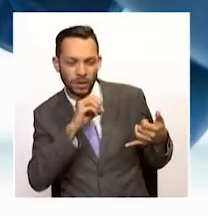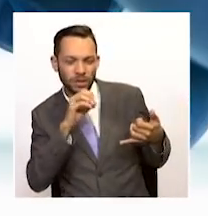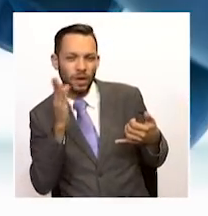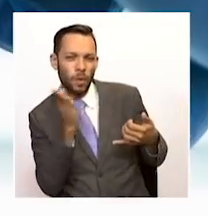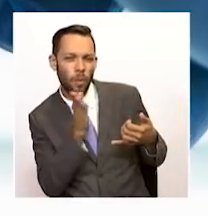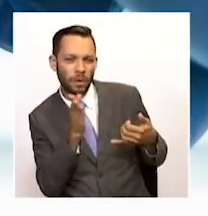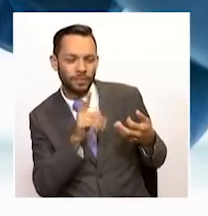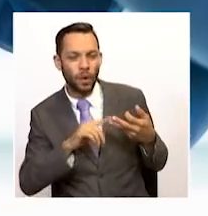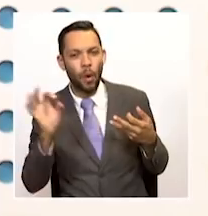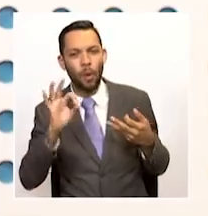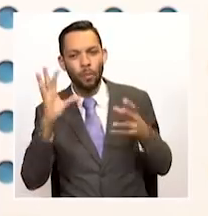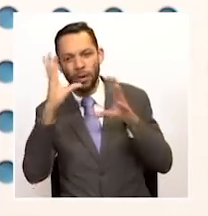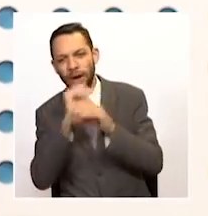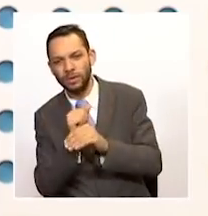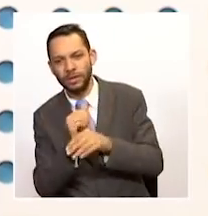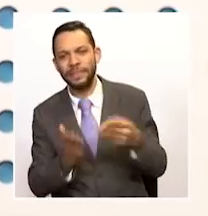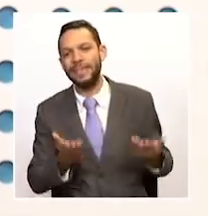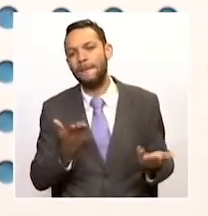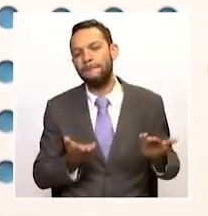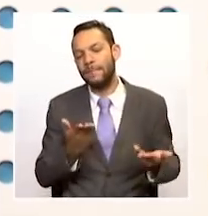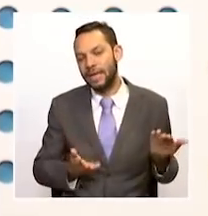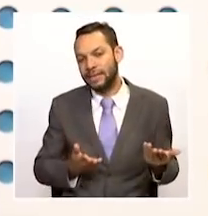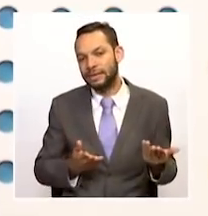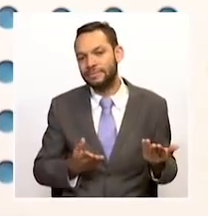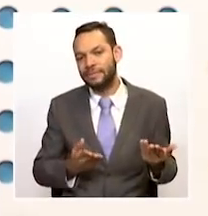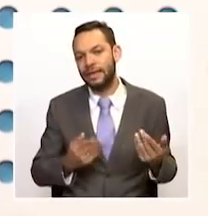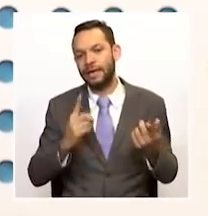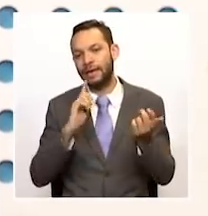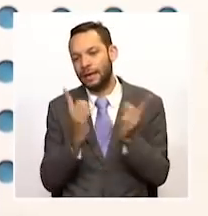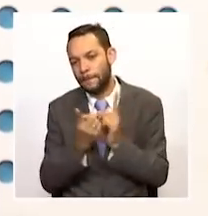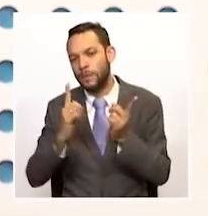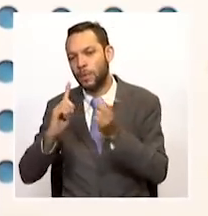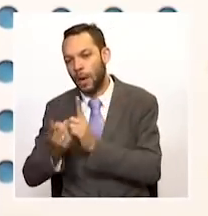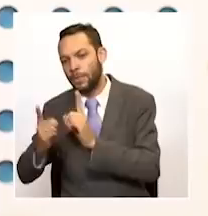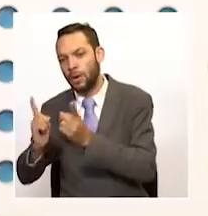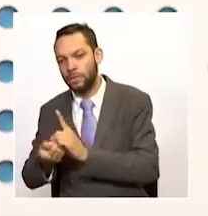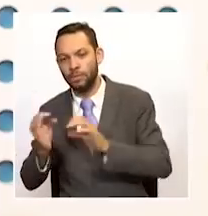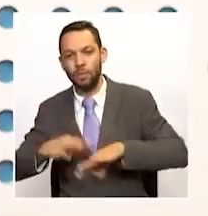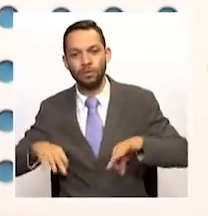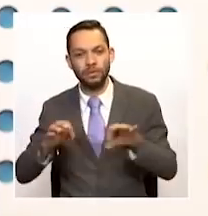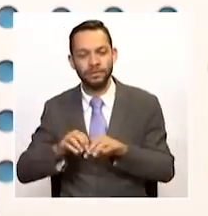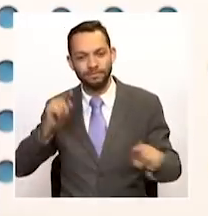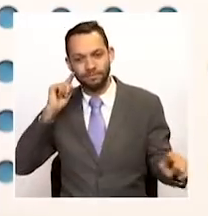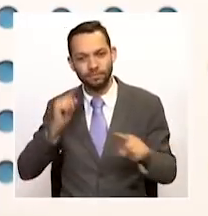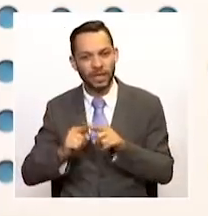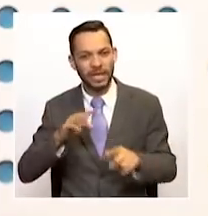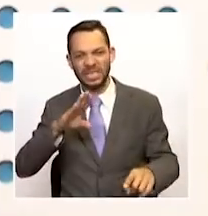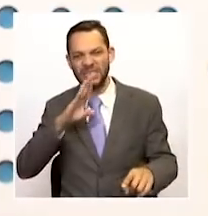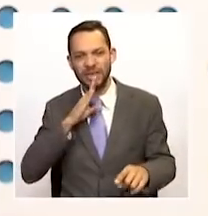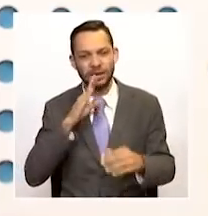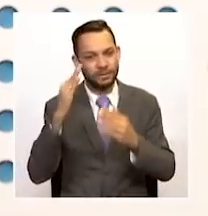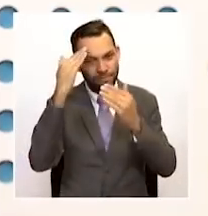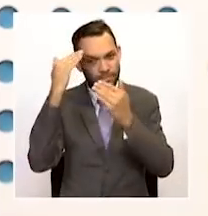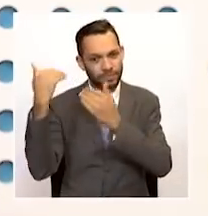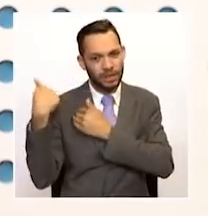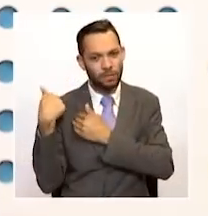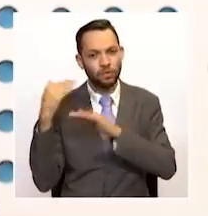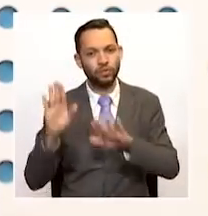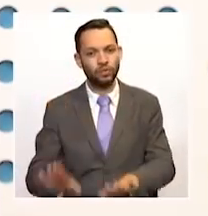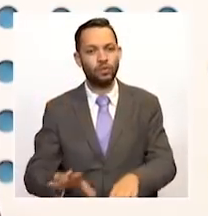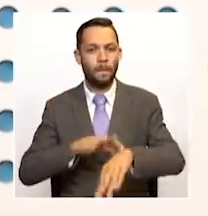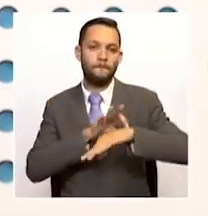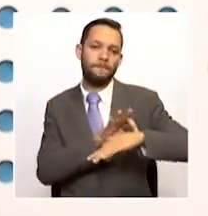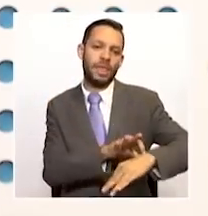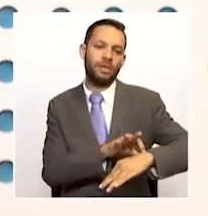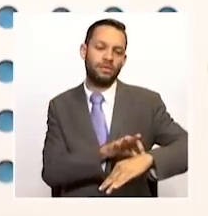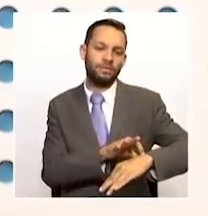oxígeno en las noches entonces los parámetros van a cambiar totalmente por eso hago énfasis en que la interpretación es totalmente médica y hacer